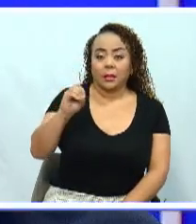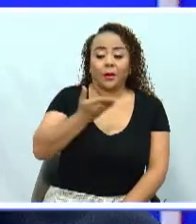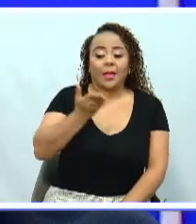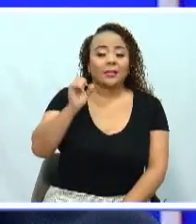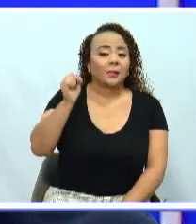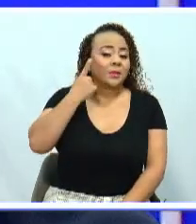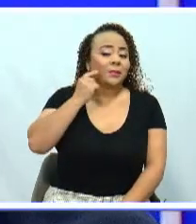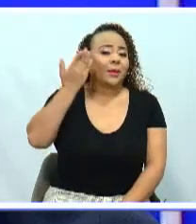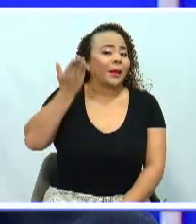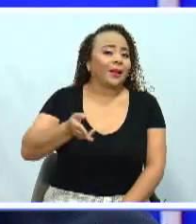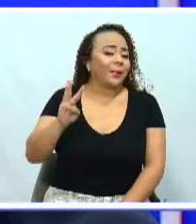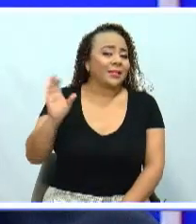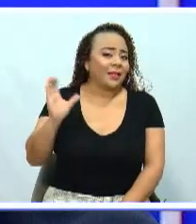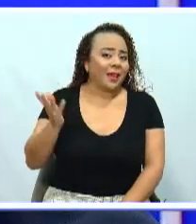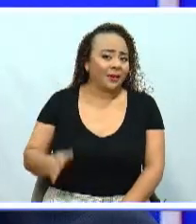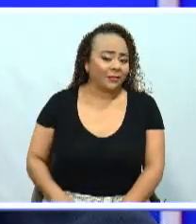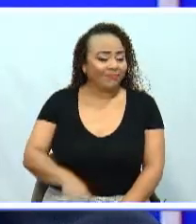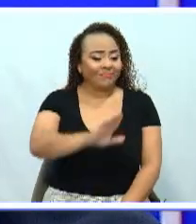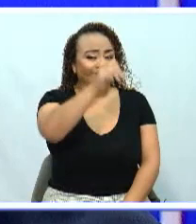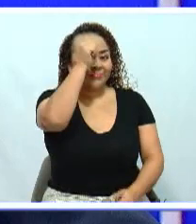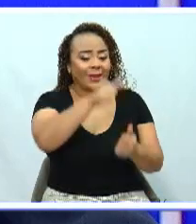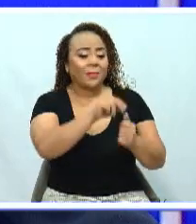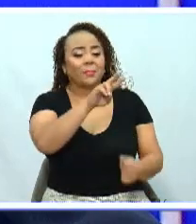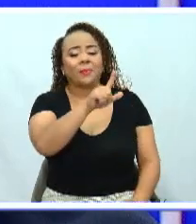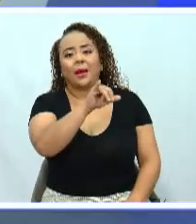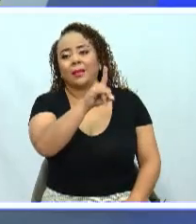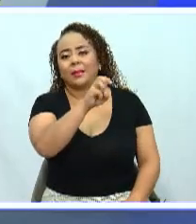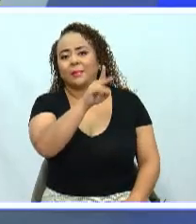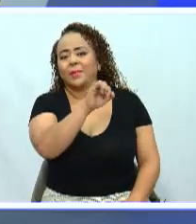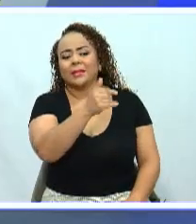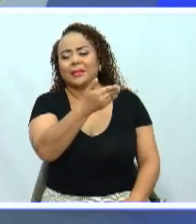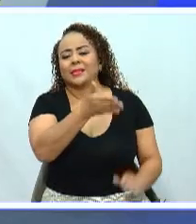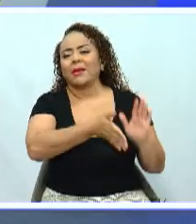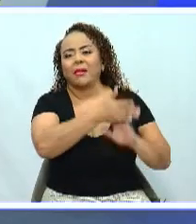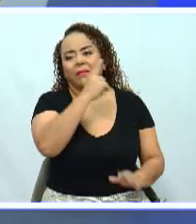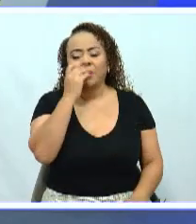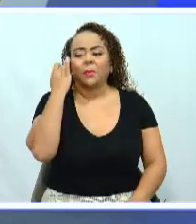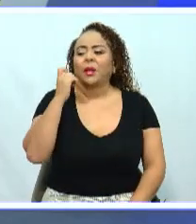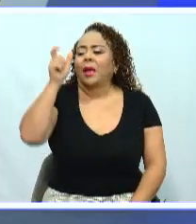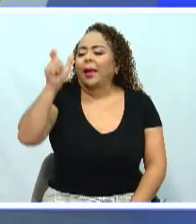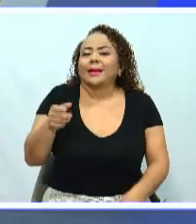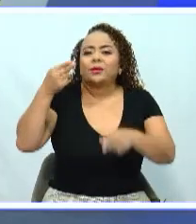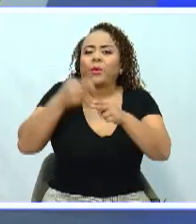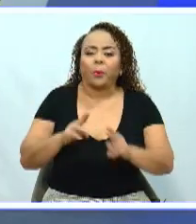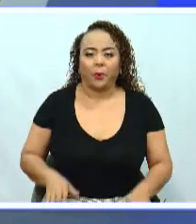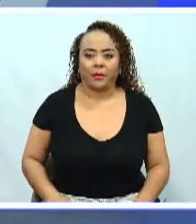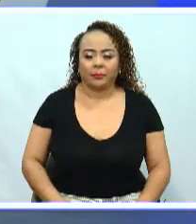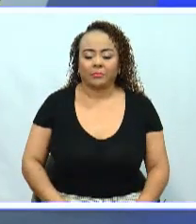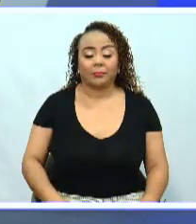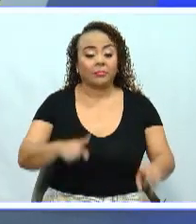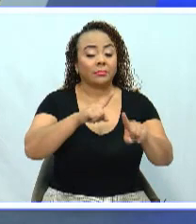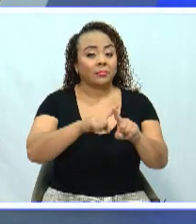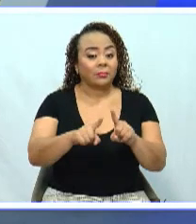Walter Centeno Acuérdate que el que se va Vladimir y se va feo porque ya y lo que pasa es que